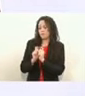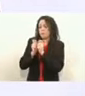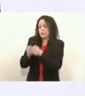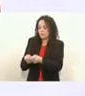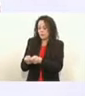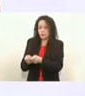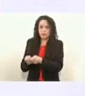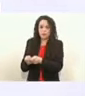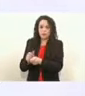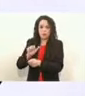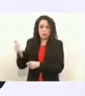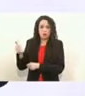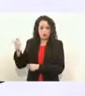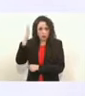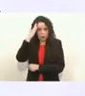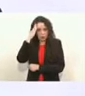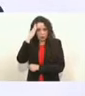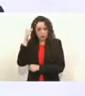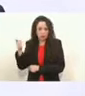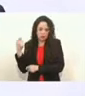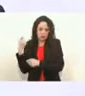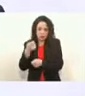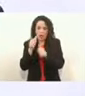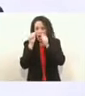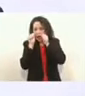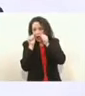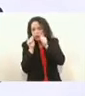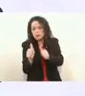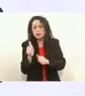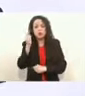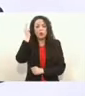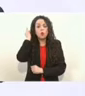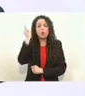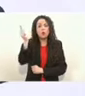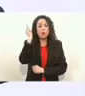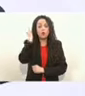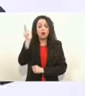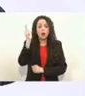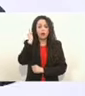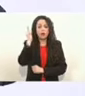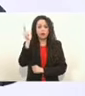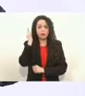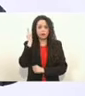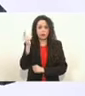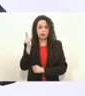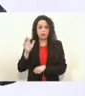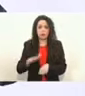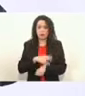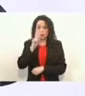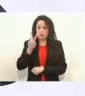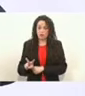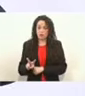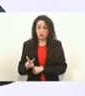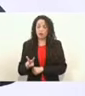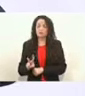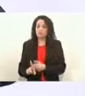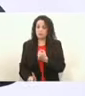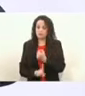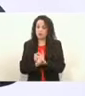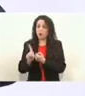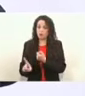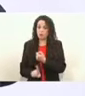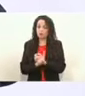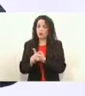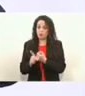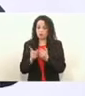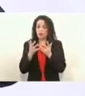solución o atenderlo, para darle solución y atención a un problema que en otros